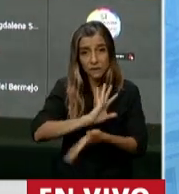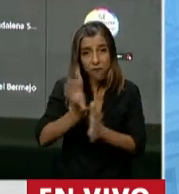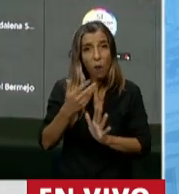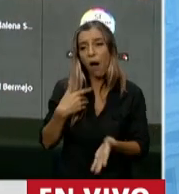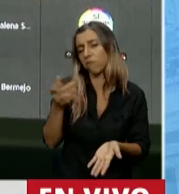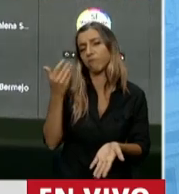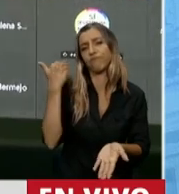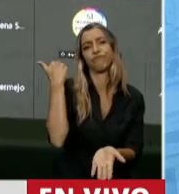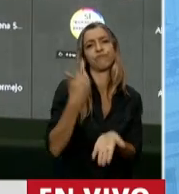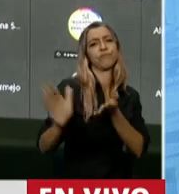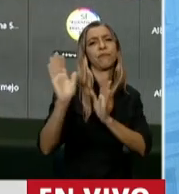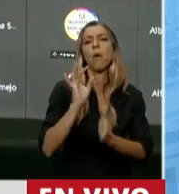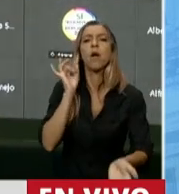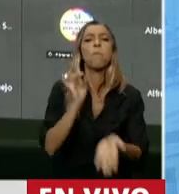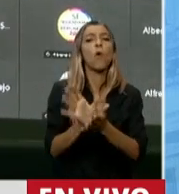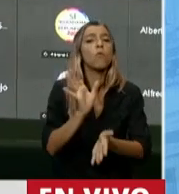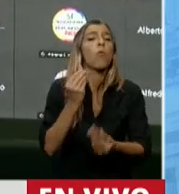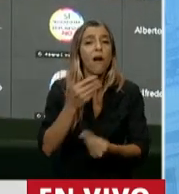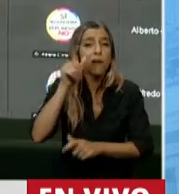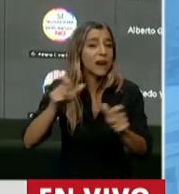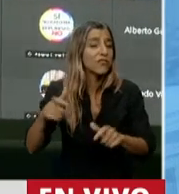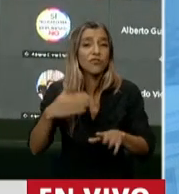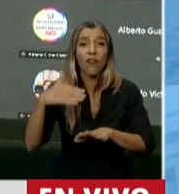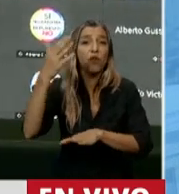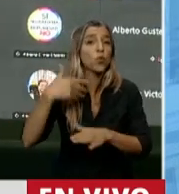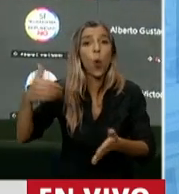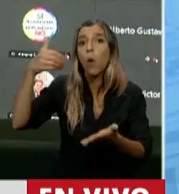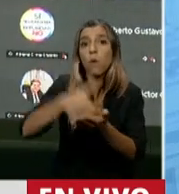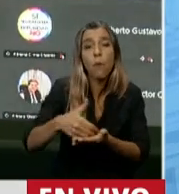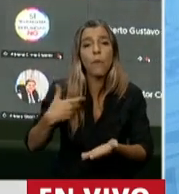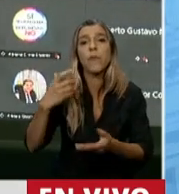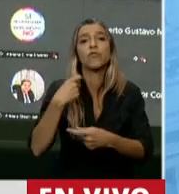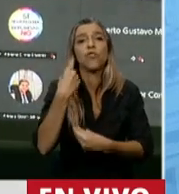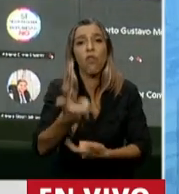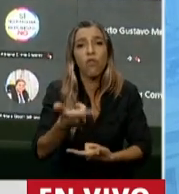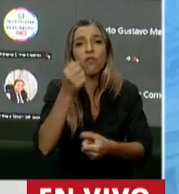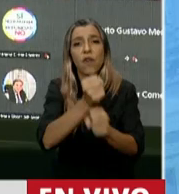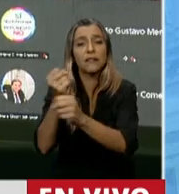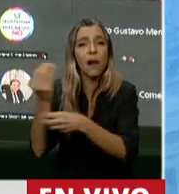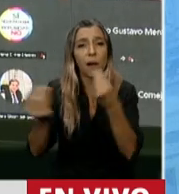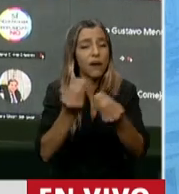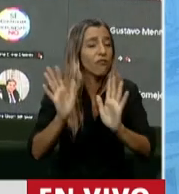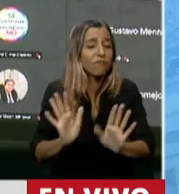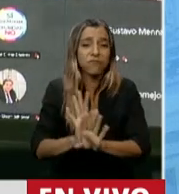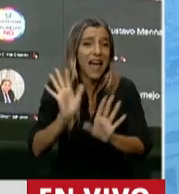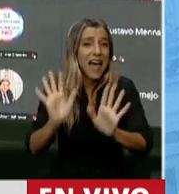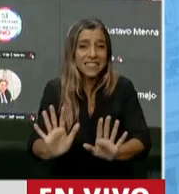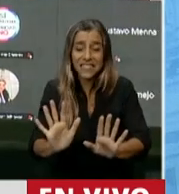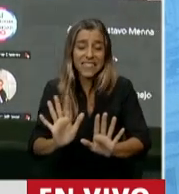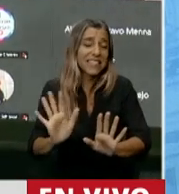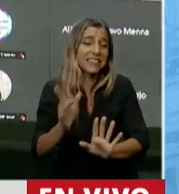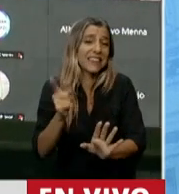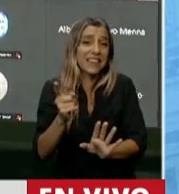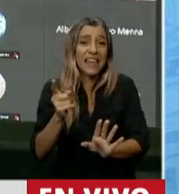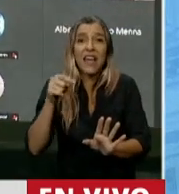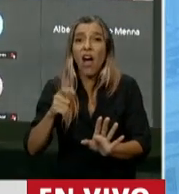producción y a los que generan la riqueza. Un nuevo impuesto para un país que tiene 168 impuestos y no